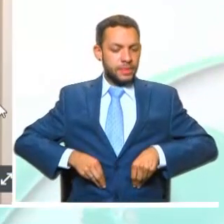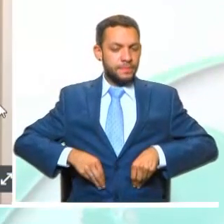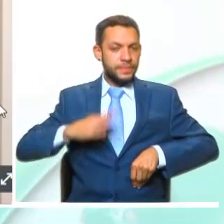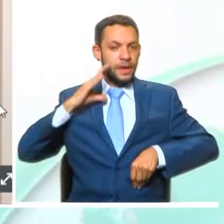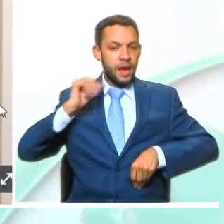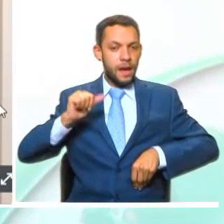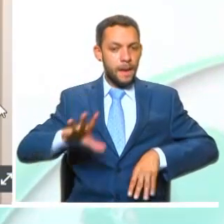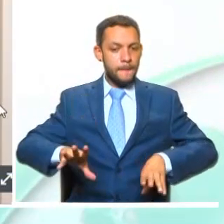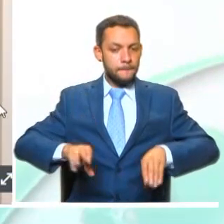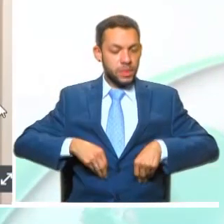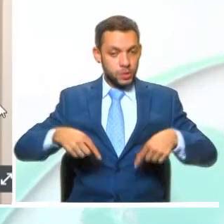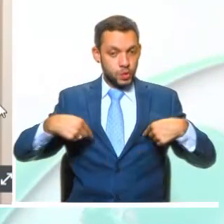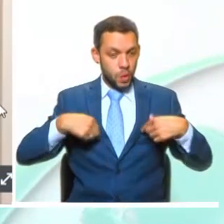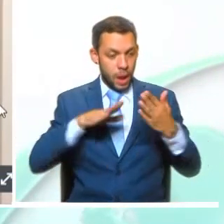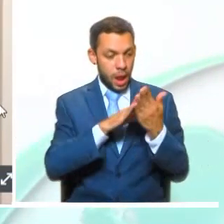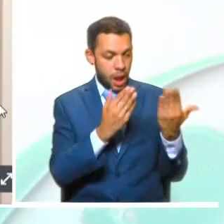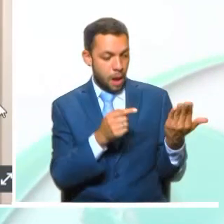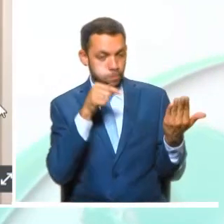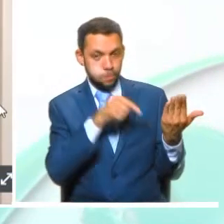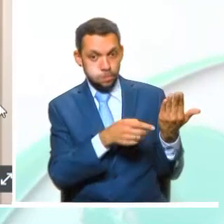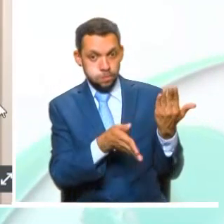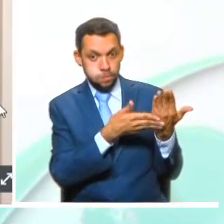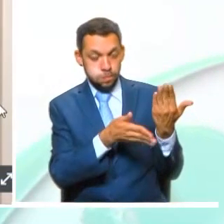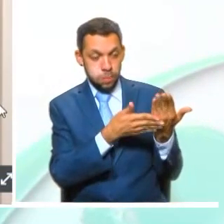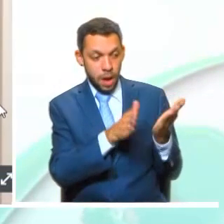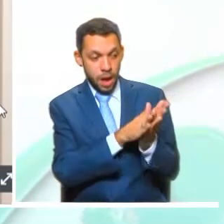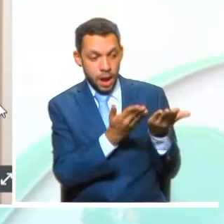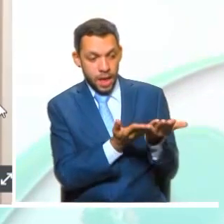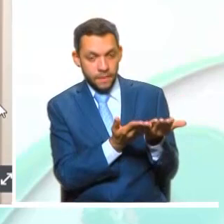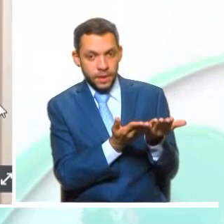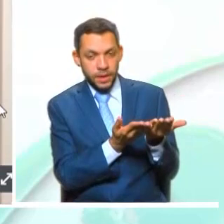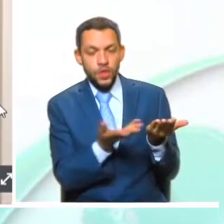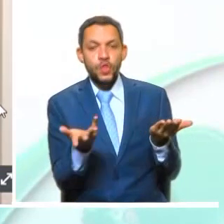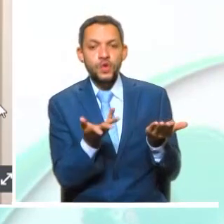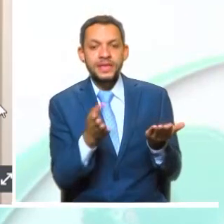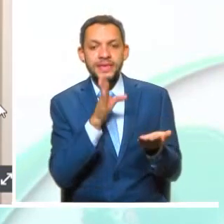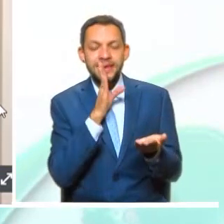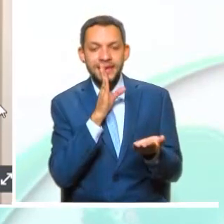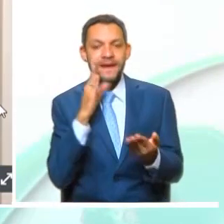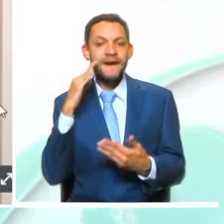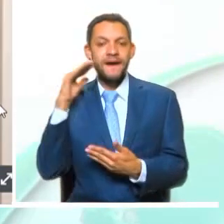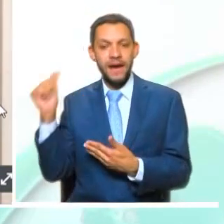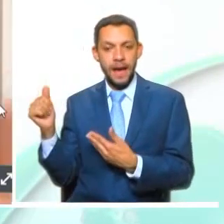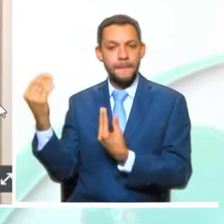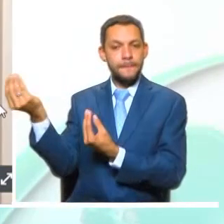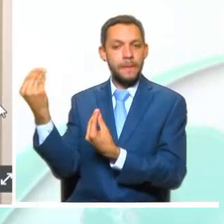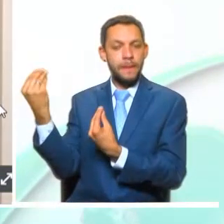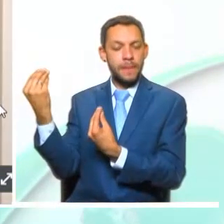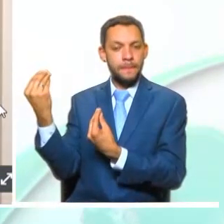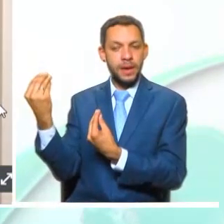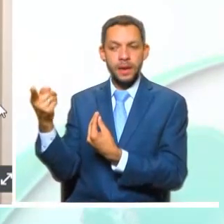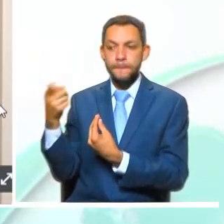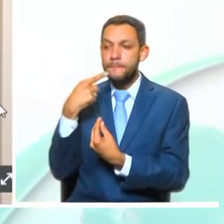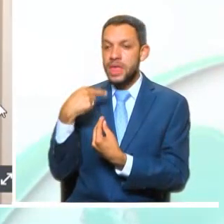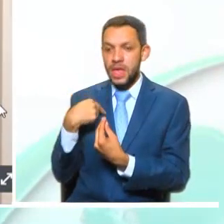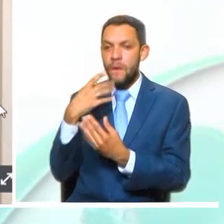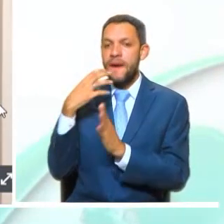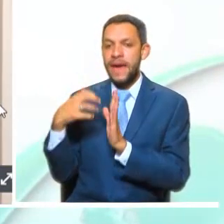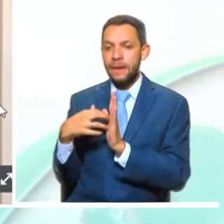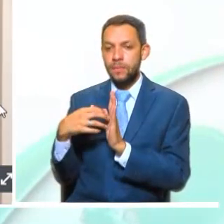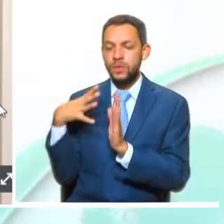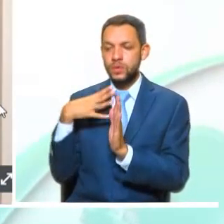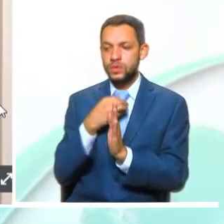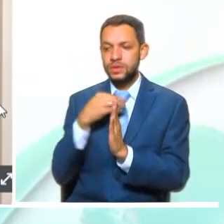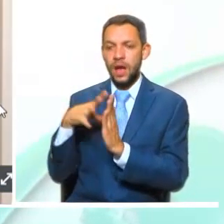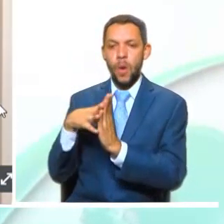me la encontré en un libro no la estudie no la investigue pero sirve y me la enseñó una paciente yo la he replicado a muchos pacientes y todas